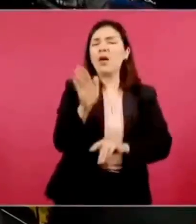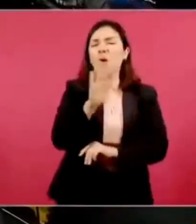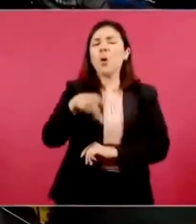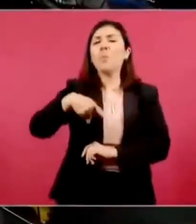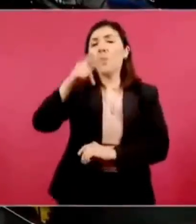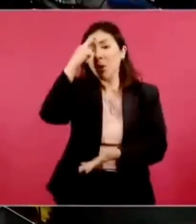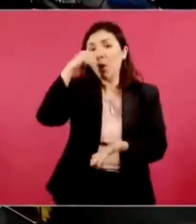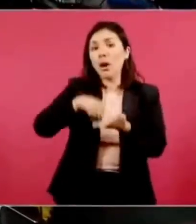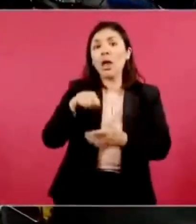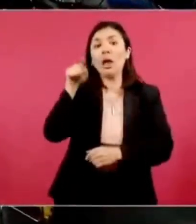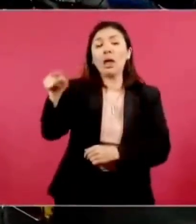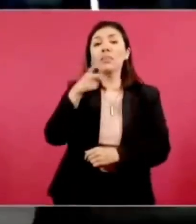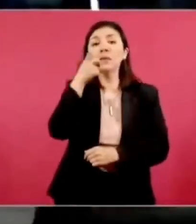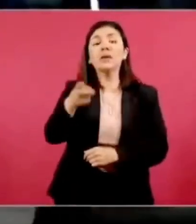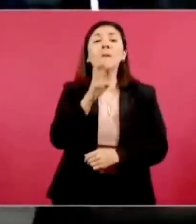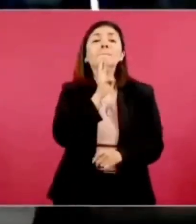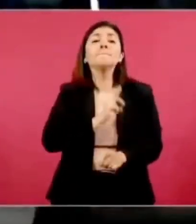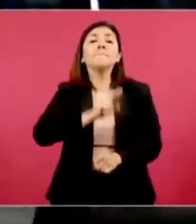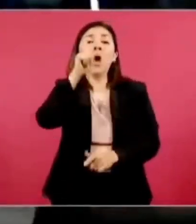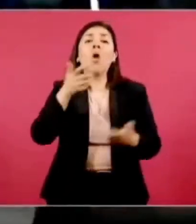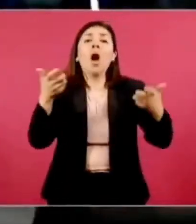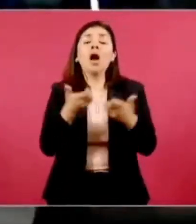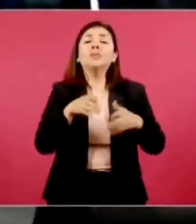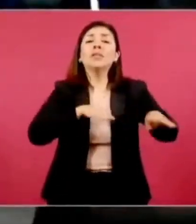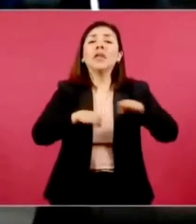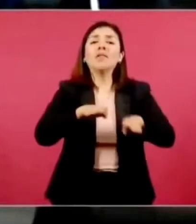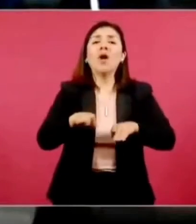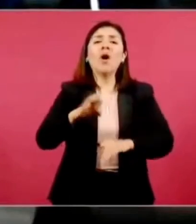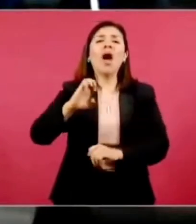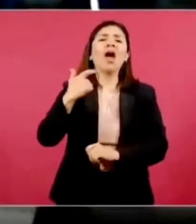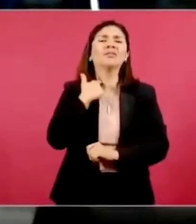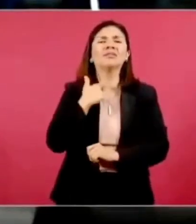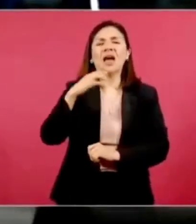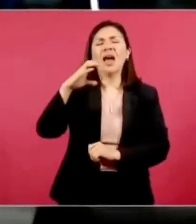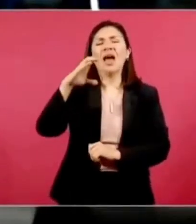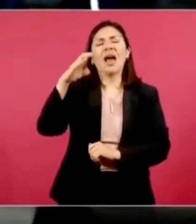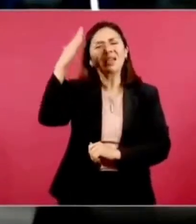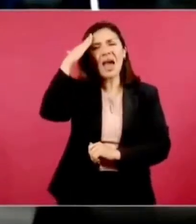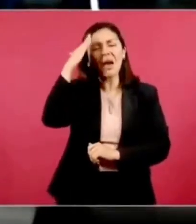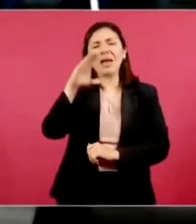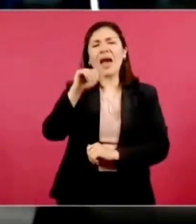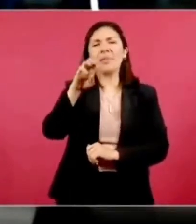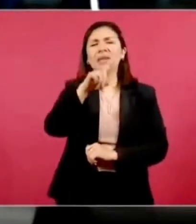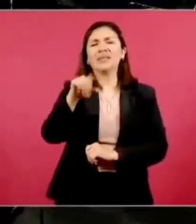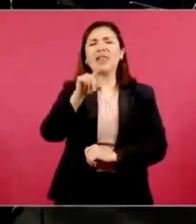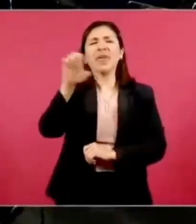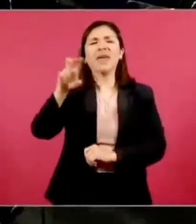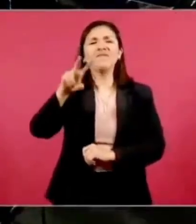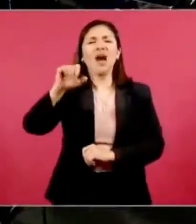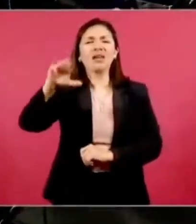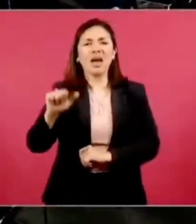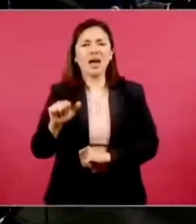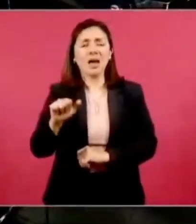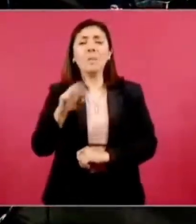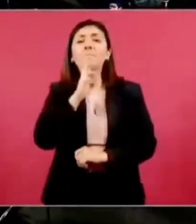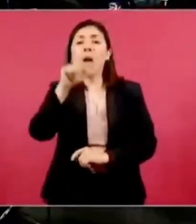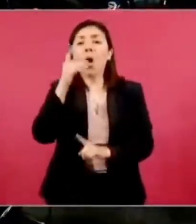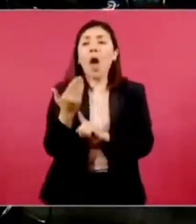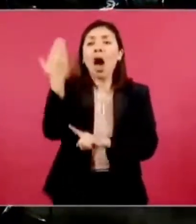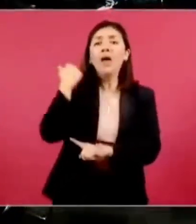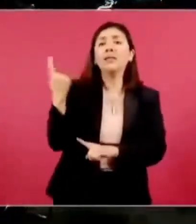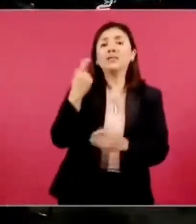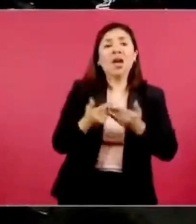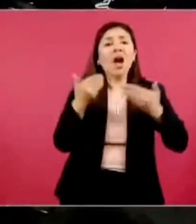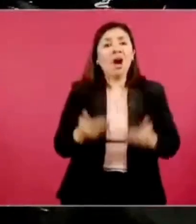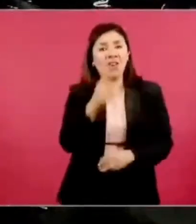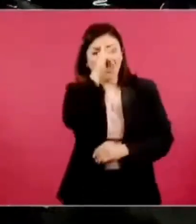el trabajo que hizo Cabeza de Vaca en búsqueda de personas que ahora. Y nada más se le dejo ese comentario para